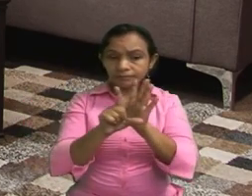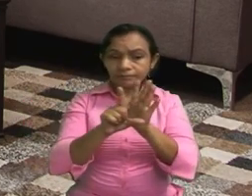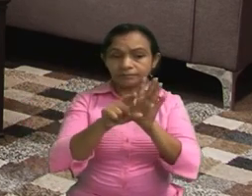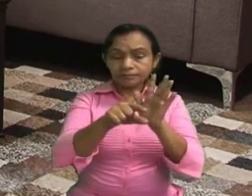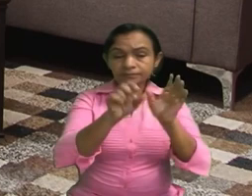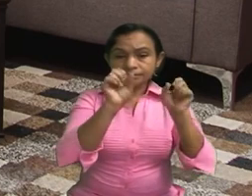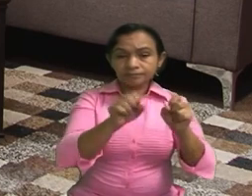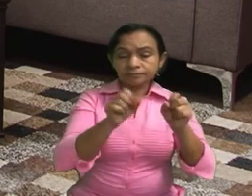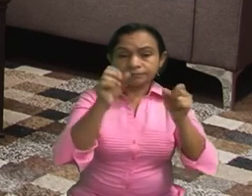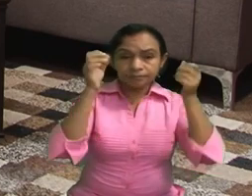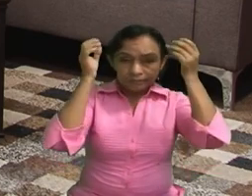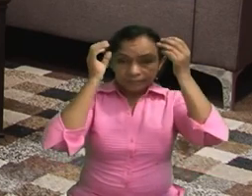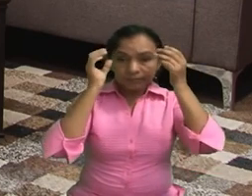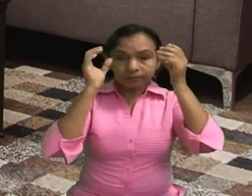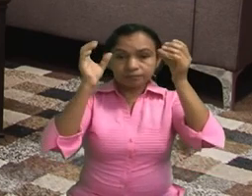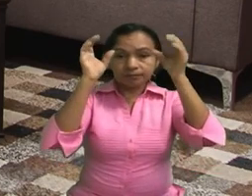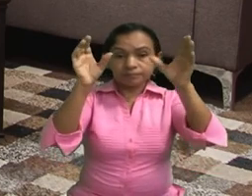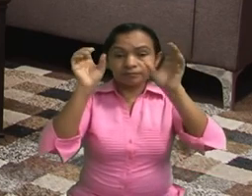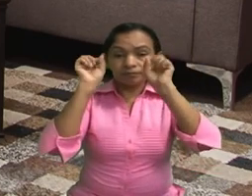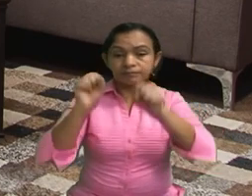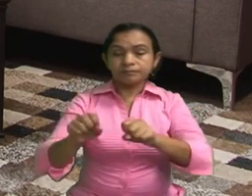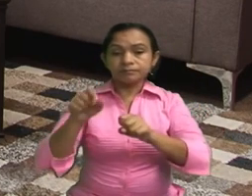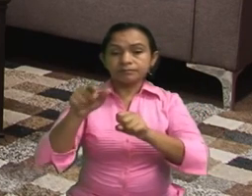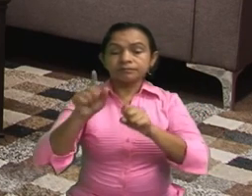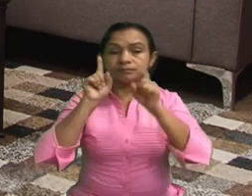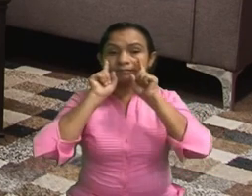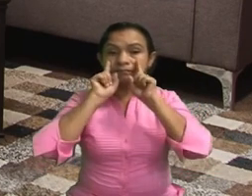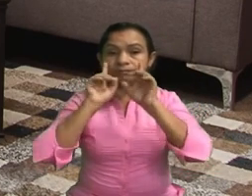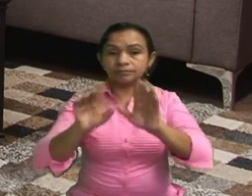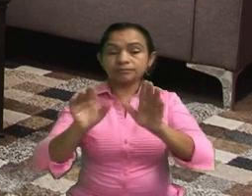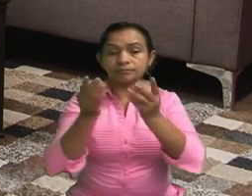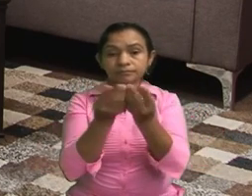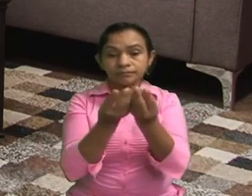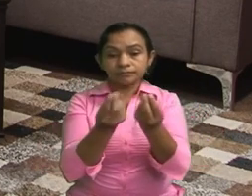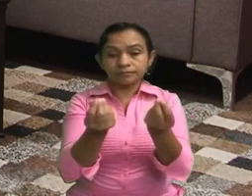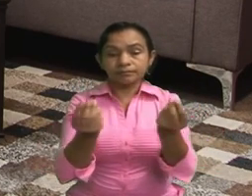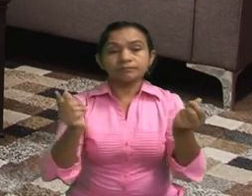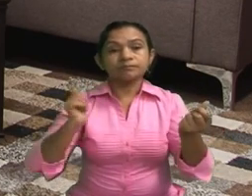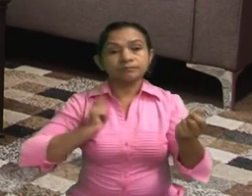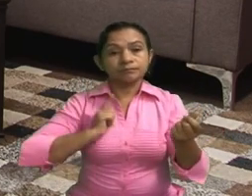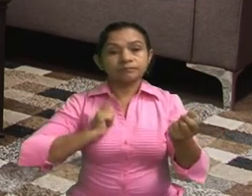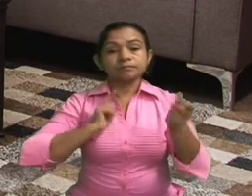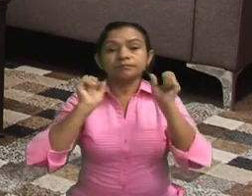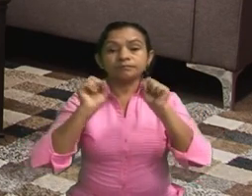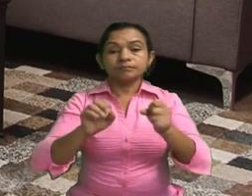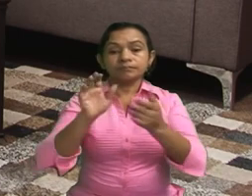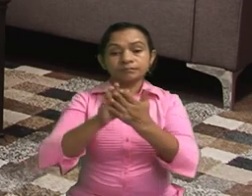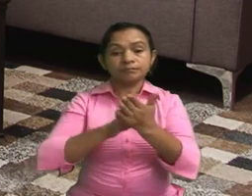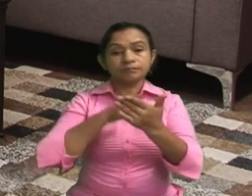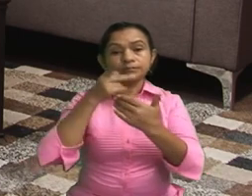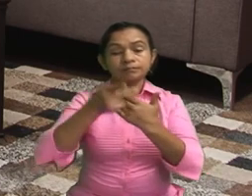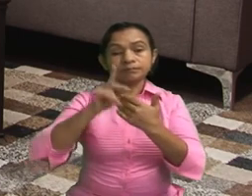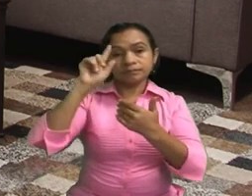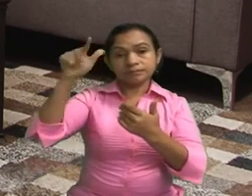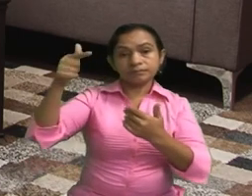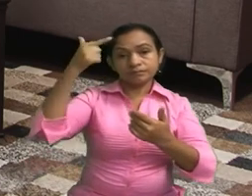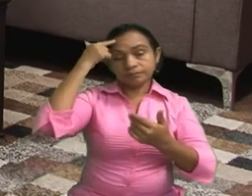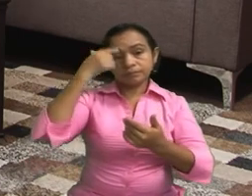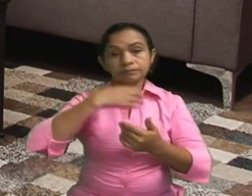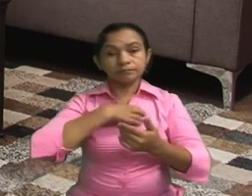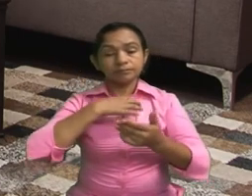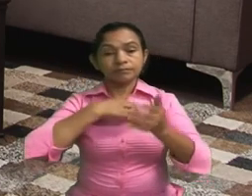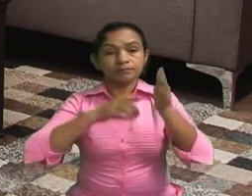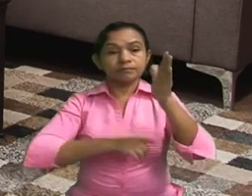por cultura, uh-huh, ellos conservan sus territorios. Claro. Y por eso es que los programas de gobierno que se han